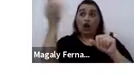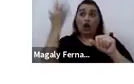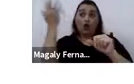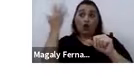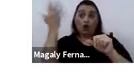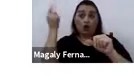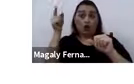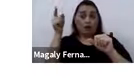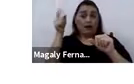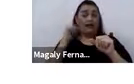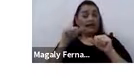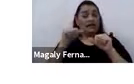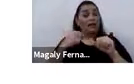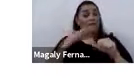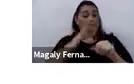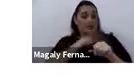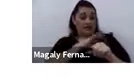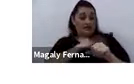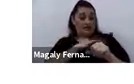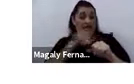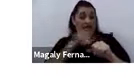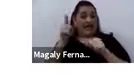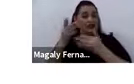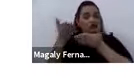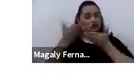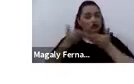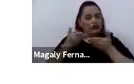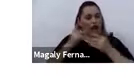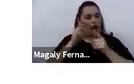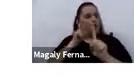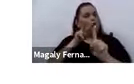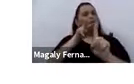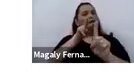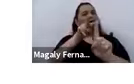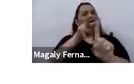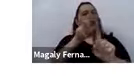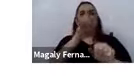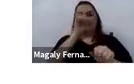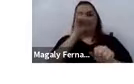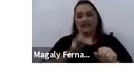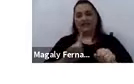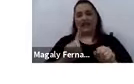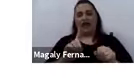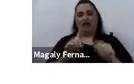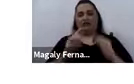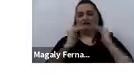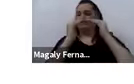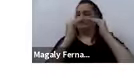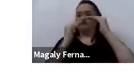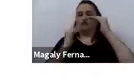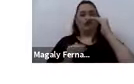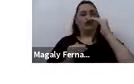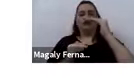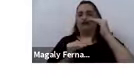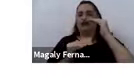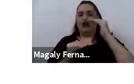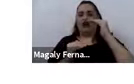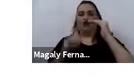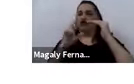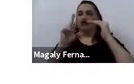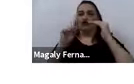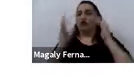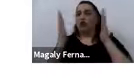bienestar, nos definen un umbral de dignidad por debajo del cual no hay otros